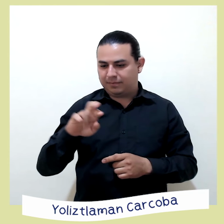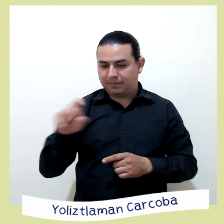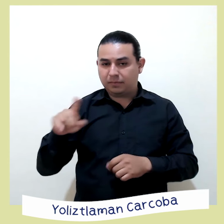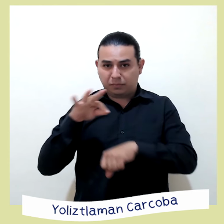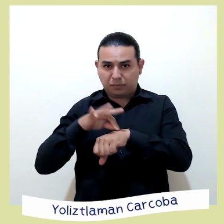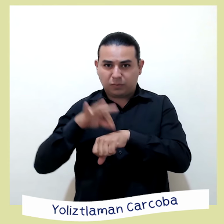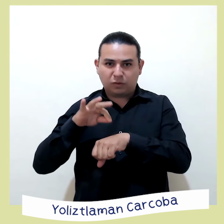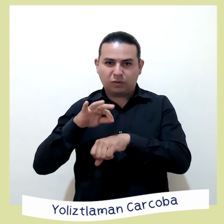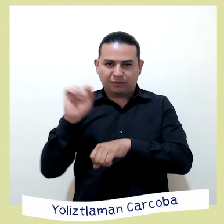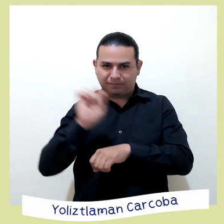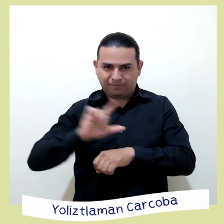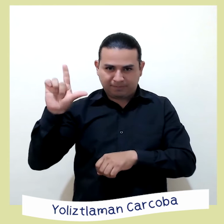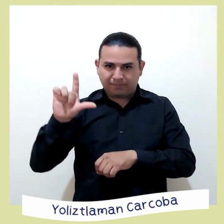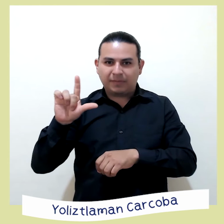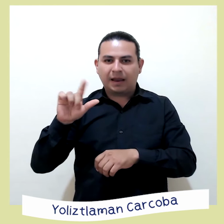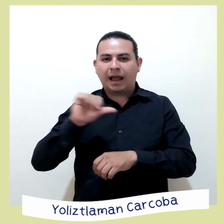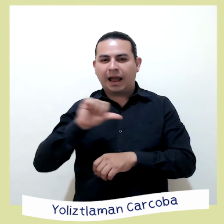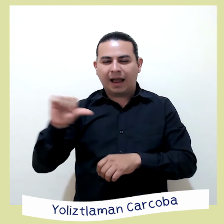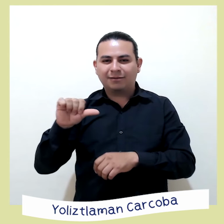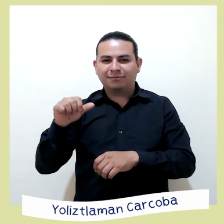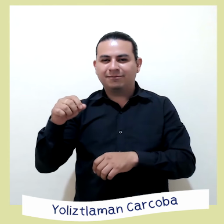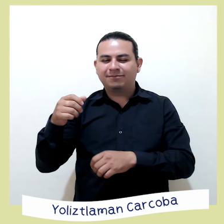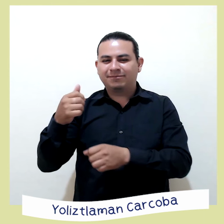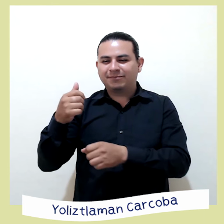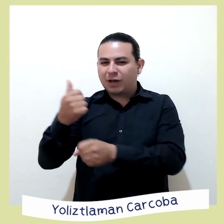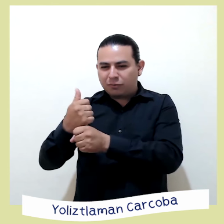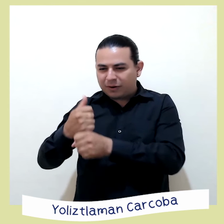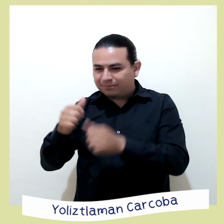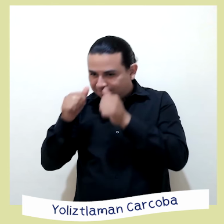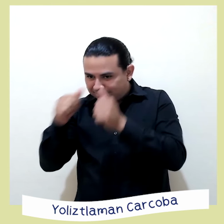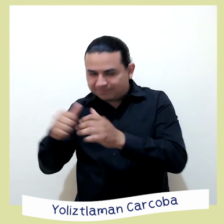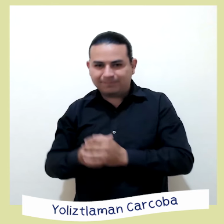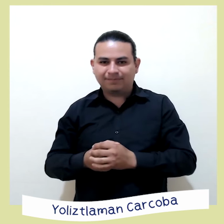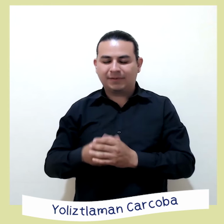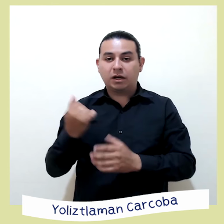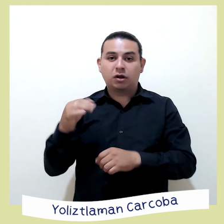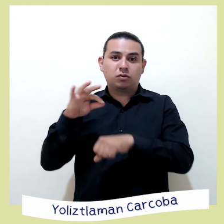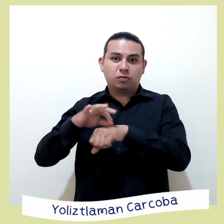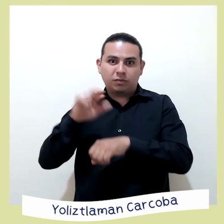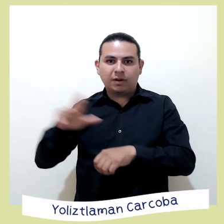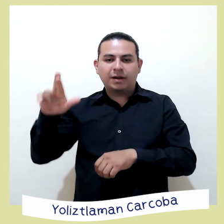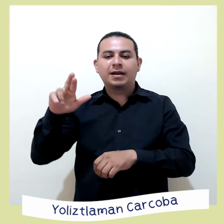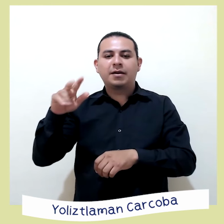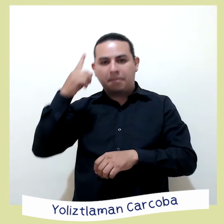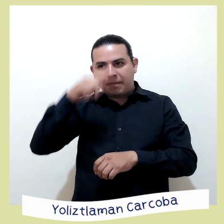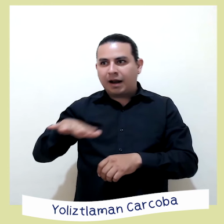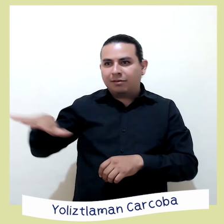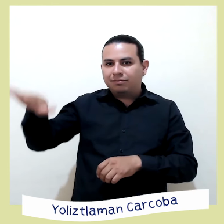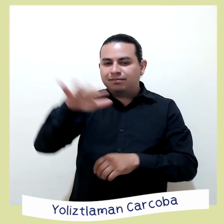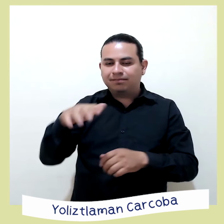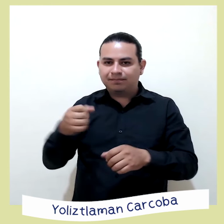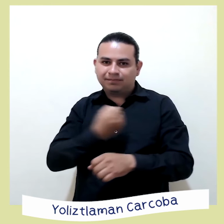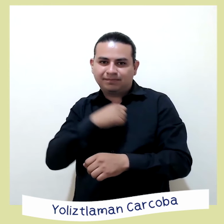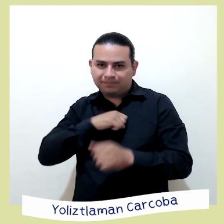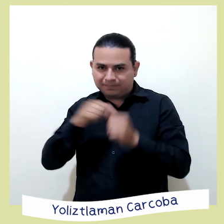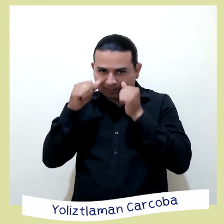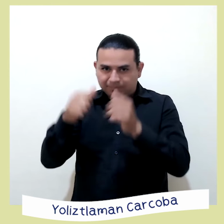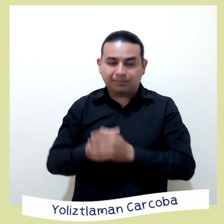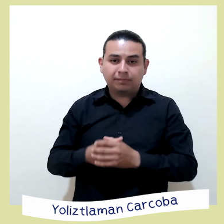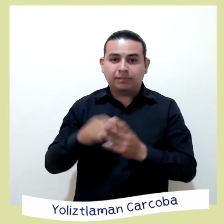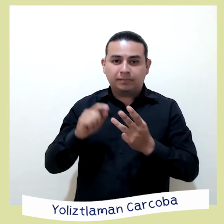importantes que voy a presentar en este momento y después ya pasaremos a darles la palabra. En primer lugar, Luis Miguel